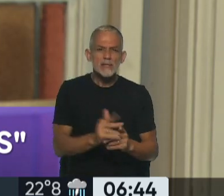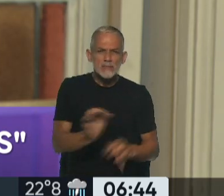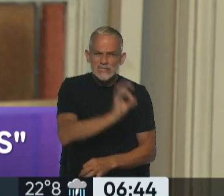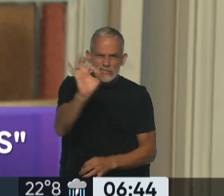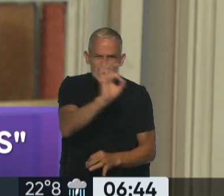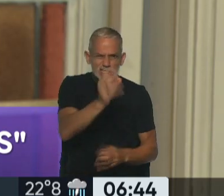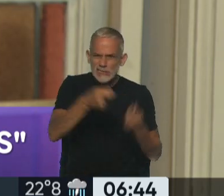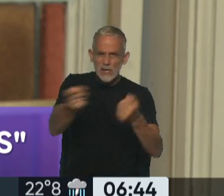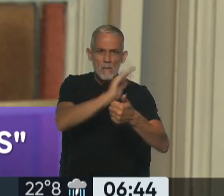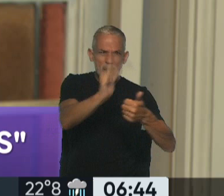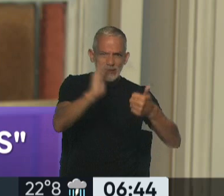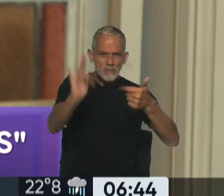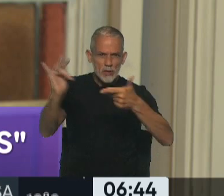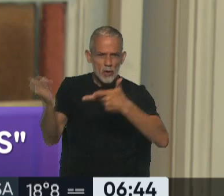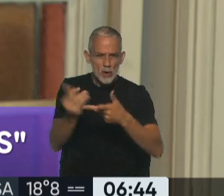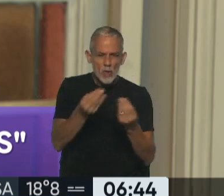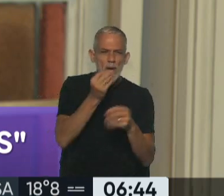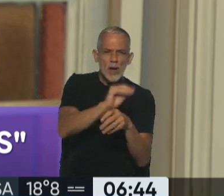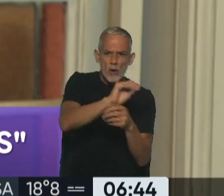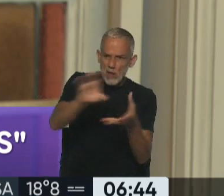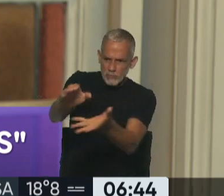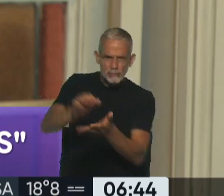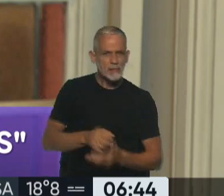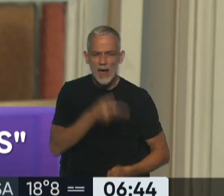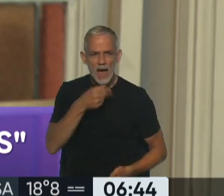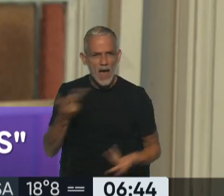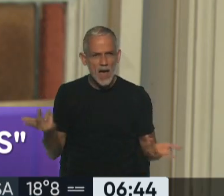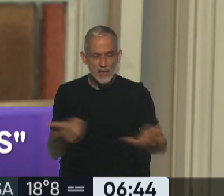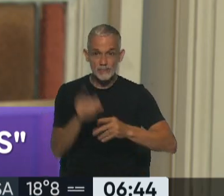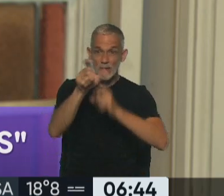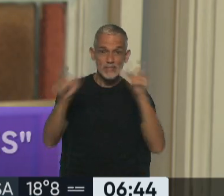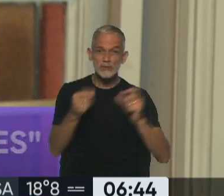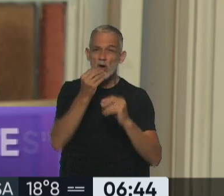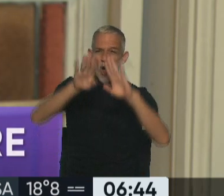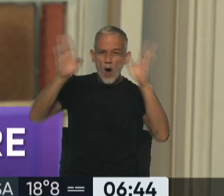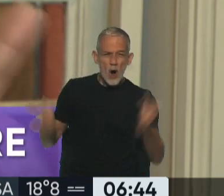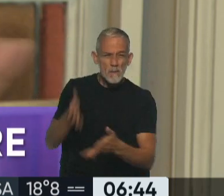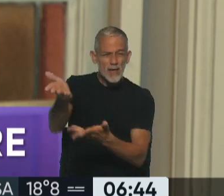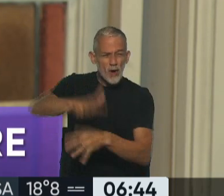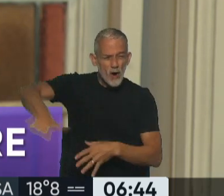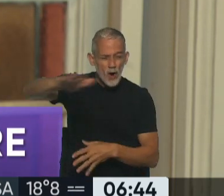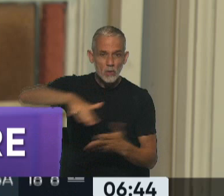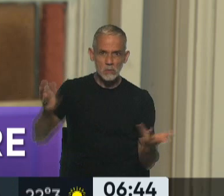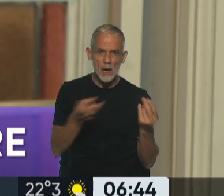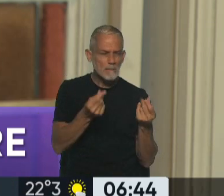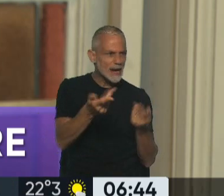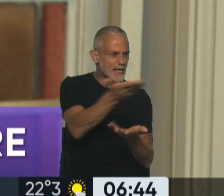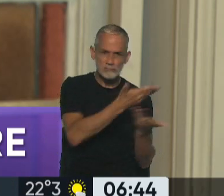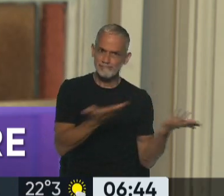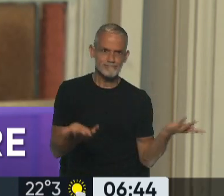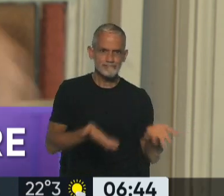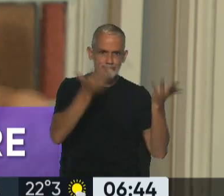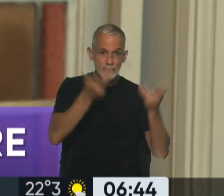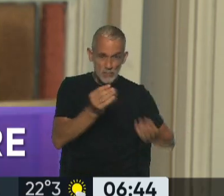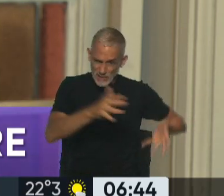alimento ni martes, ni miércoles, ni jueves. Las personas que comen en un comedor popular, con lo que están los precios en el día de hoy,